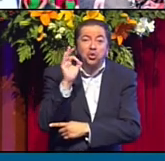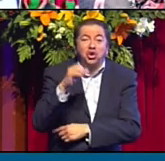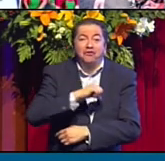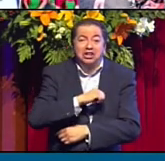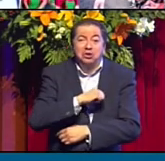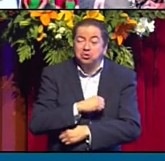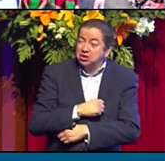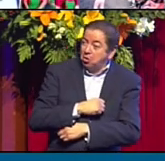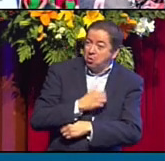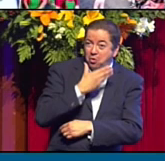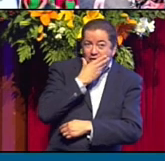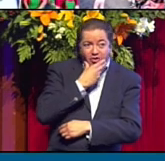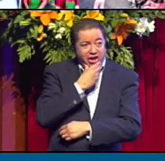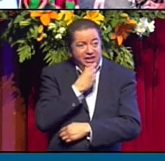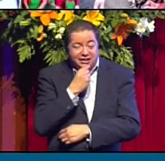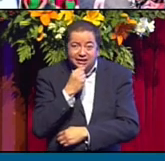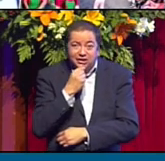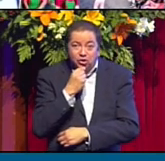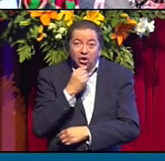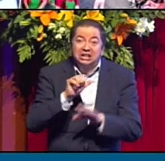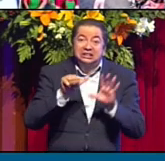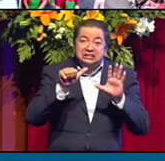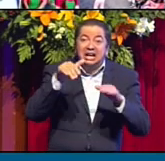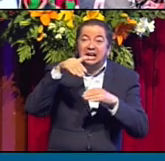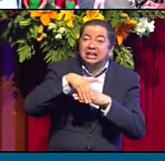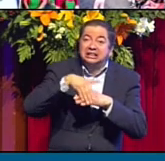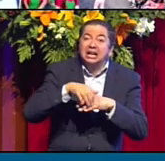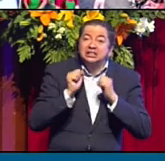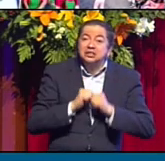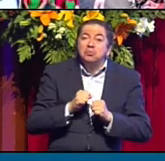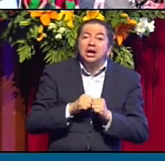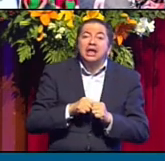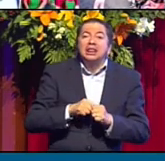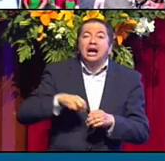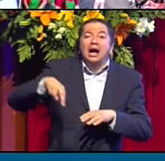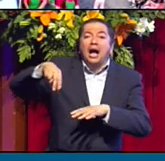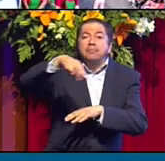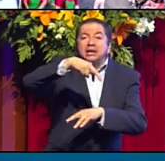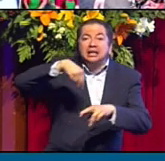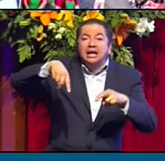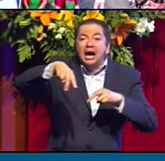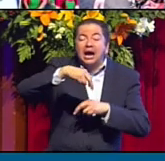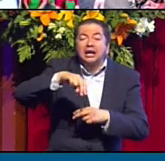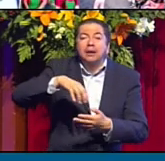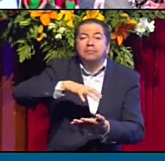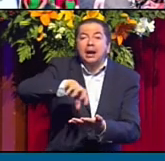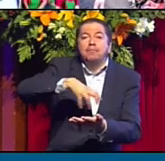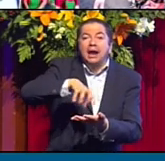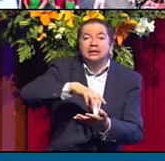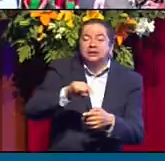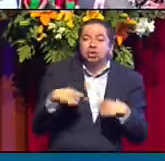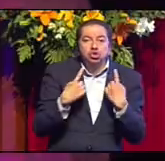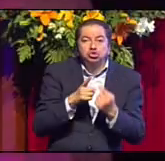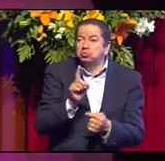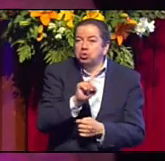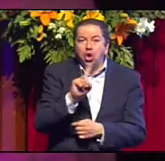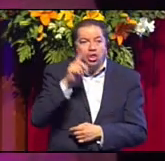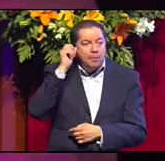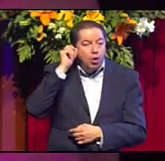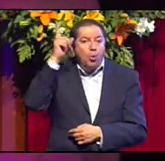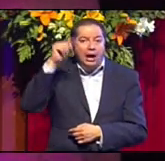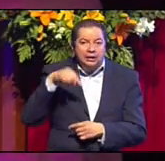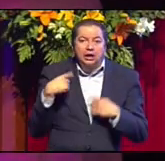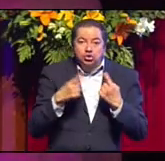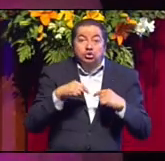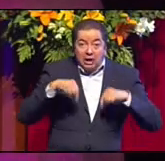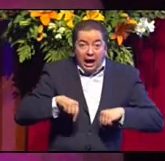Y miren, son las 6 de la tarde y se puede caminar por la plaza. Nosotros no nos damos cuenta en el país